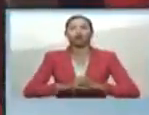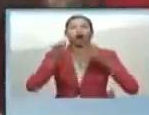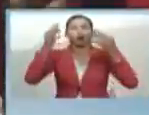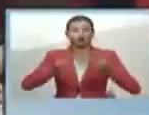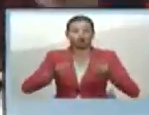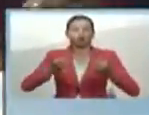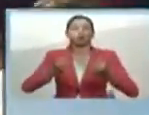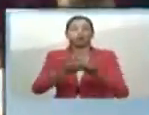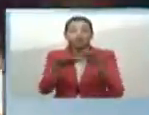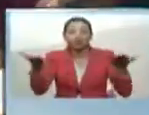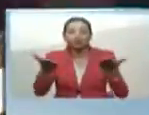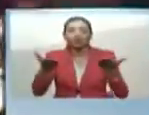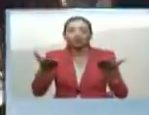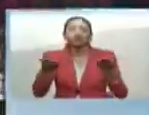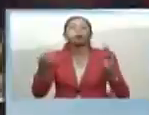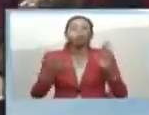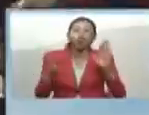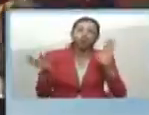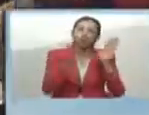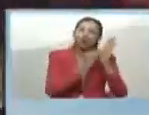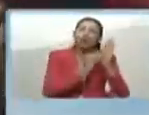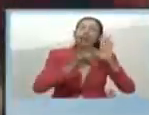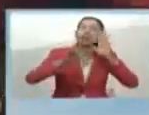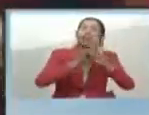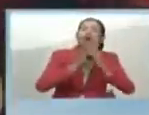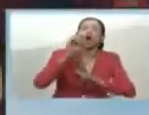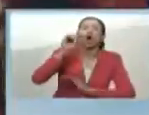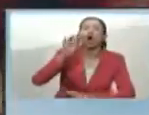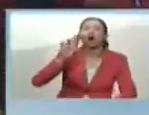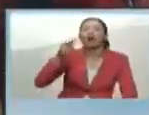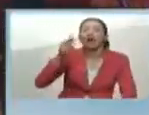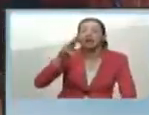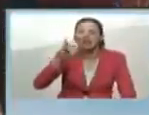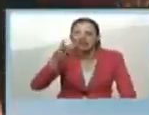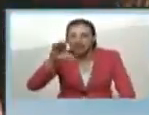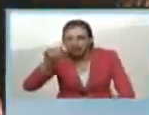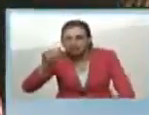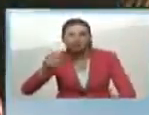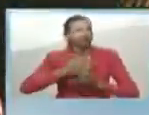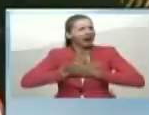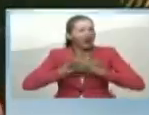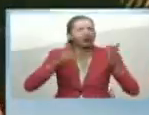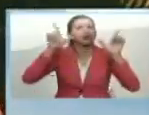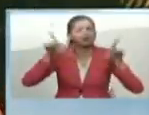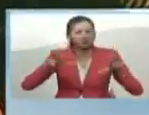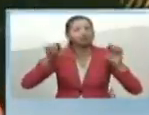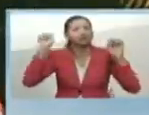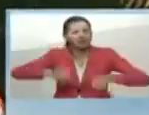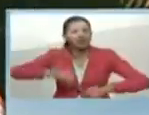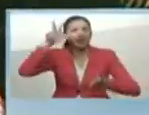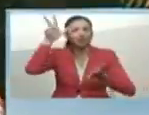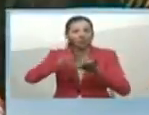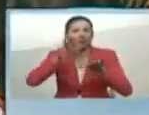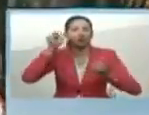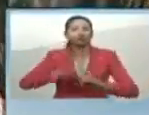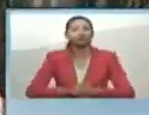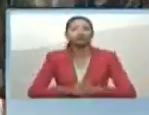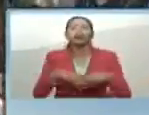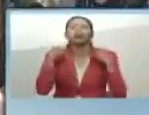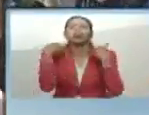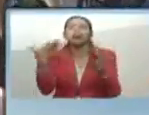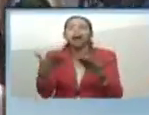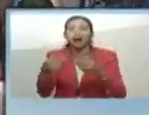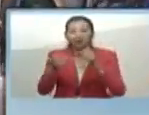compatriotas con alguna discapacidad ya de una vez un regalo de diciembre pues de la carta del Niño Jesús de